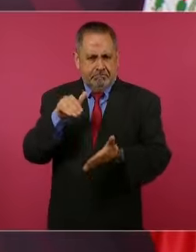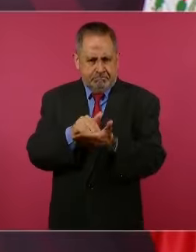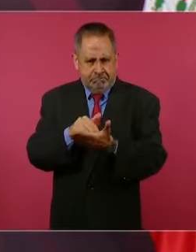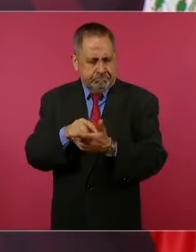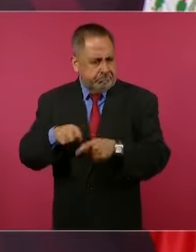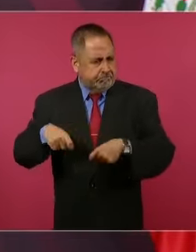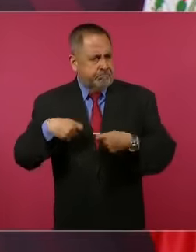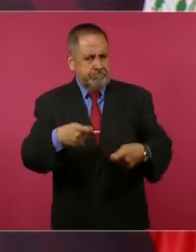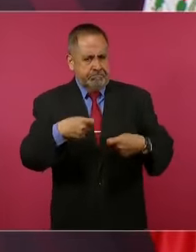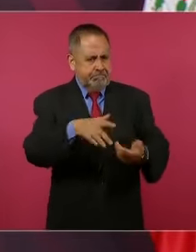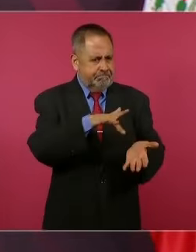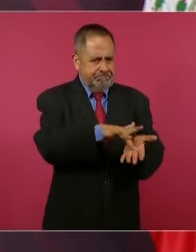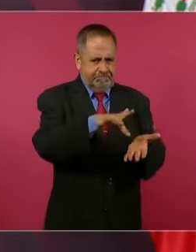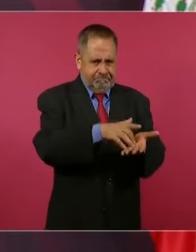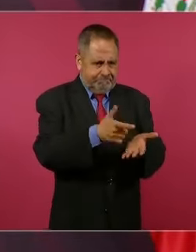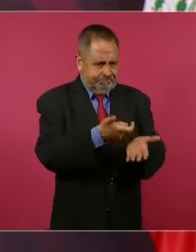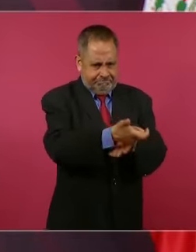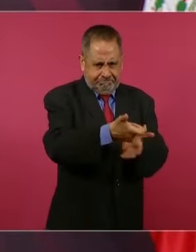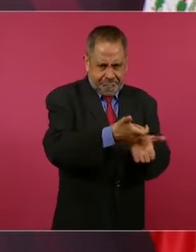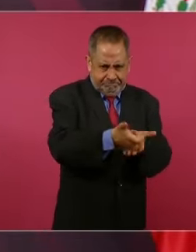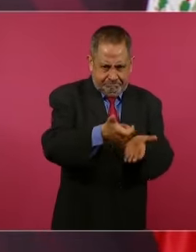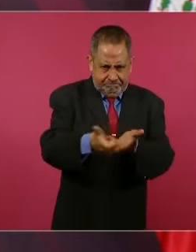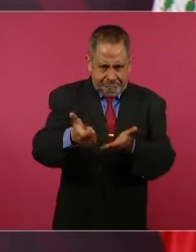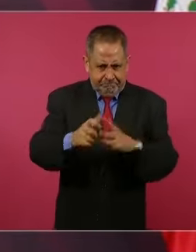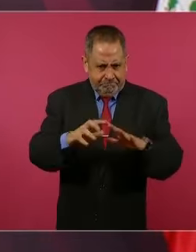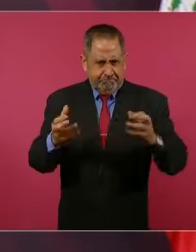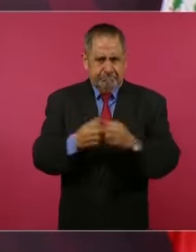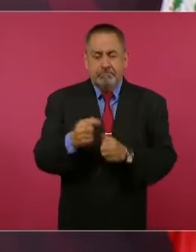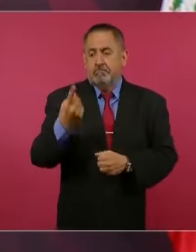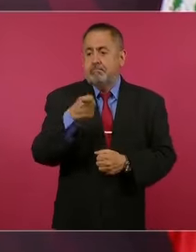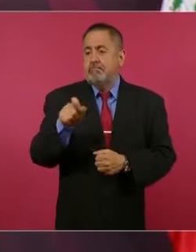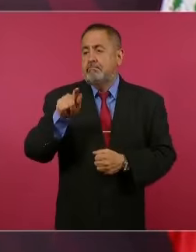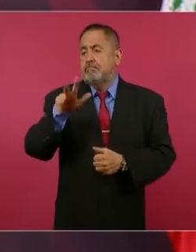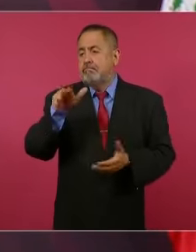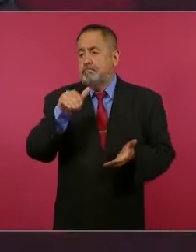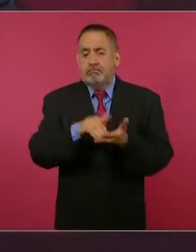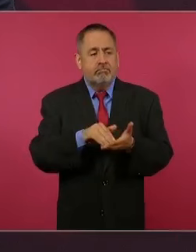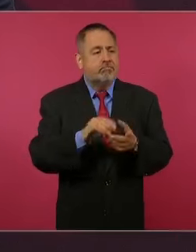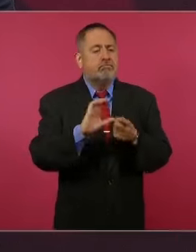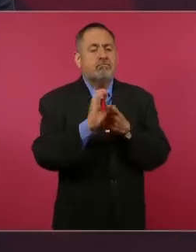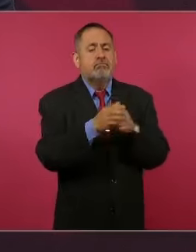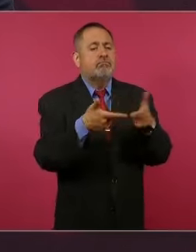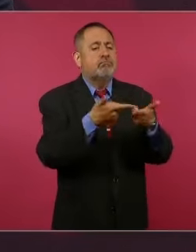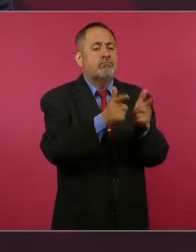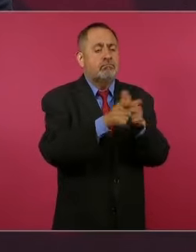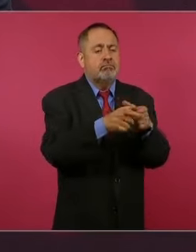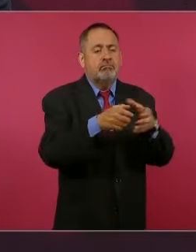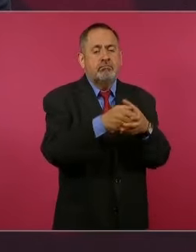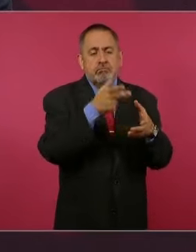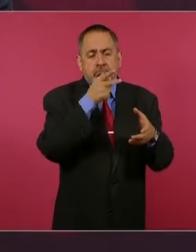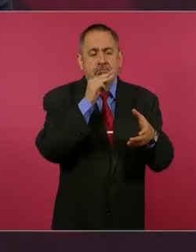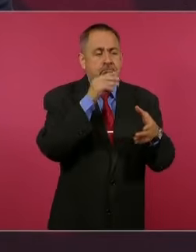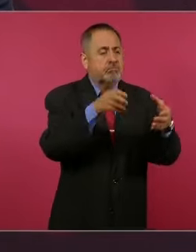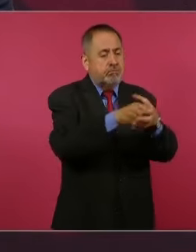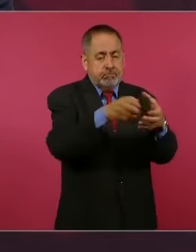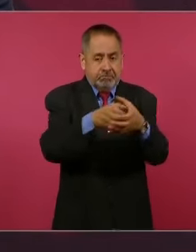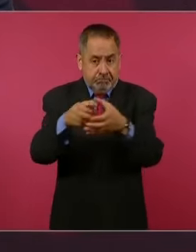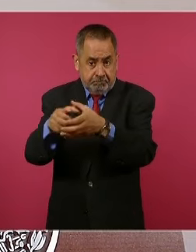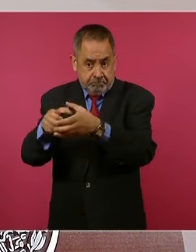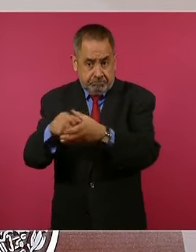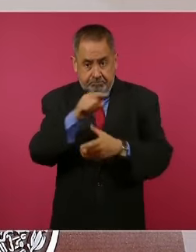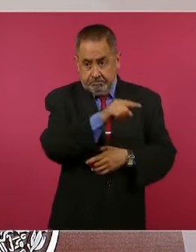175000 apoyos a 175000 sociedades de madres y de padres de